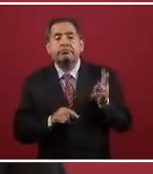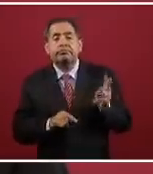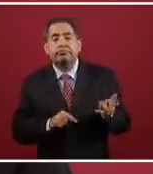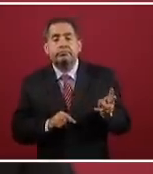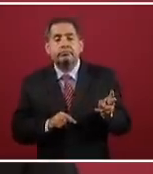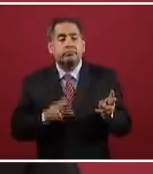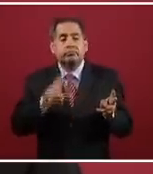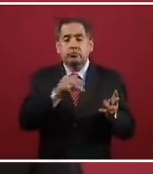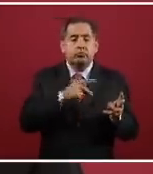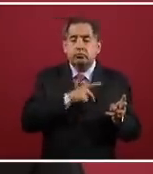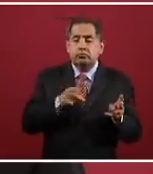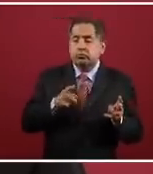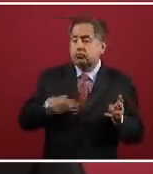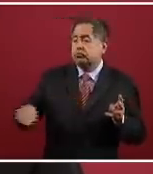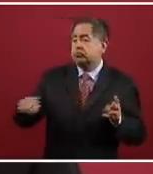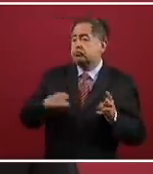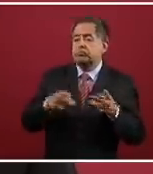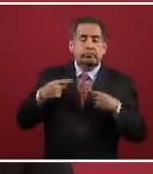afecten